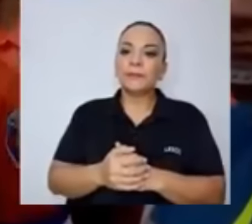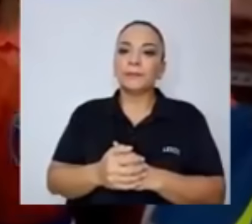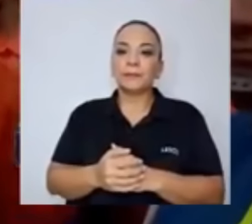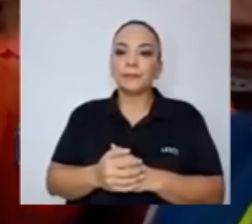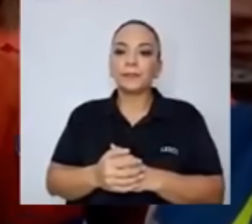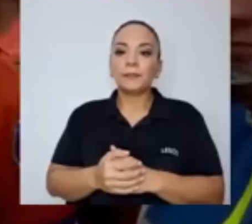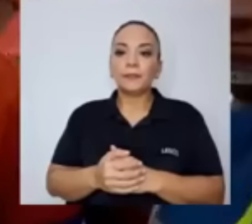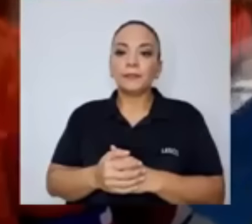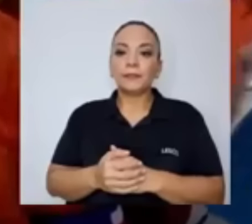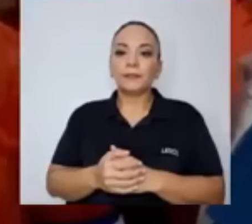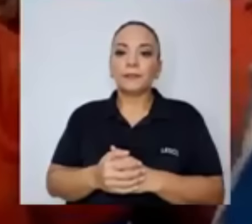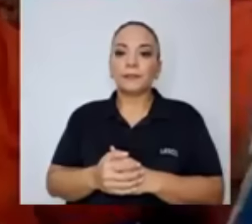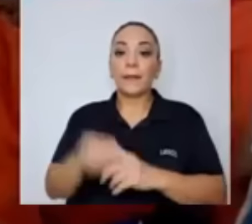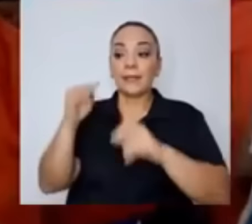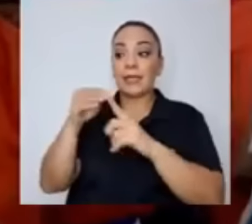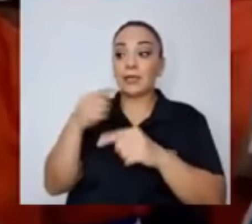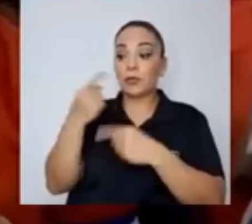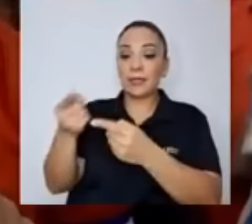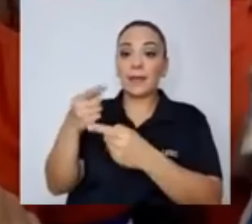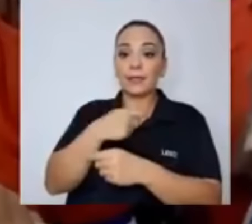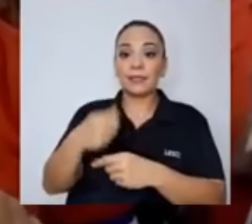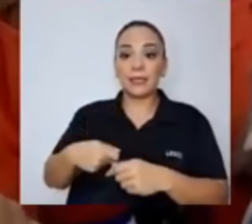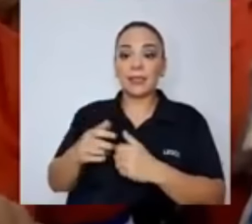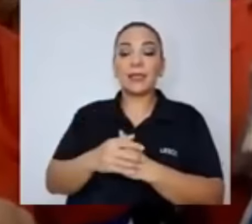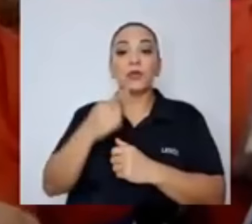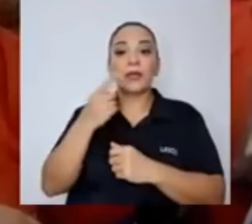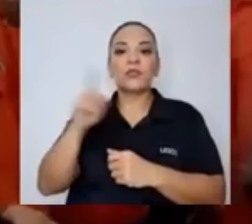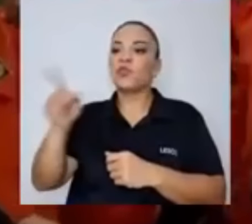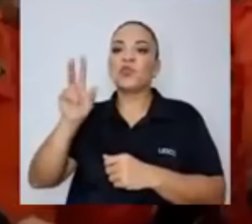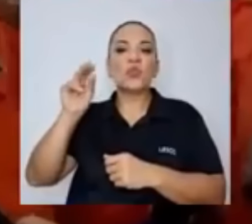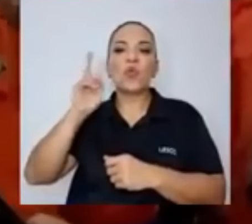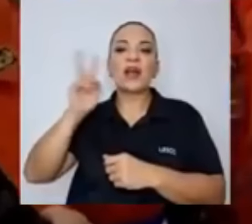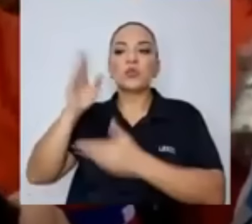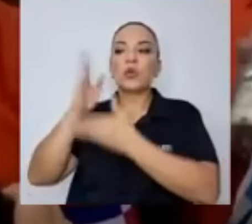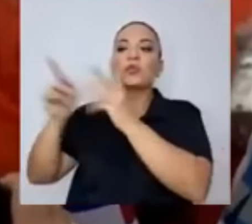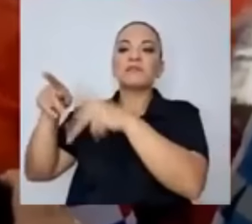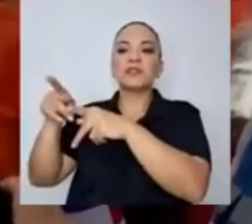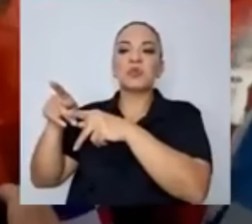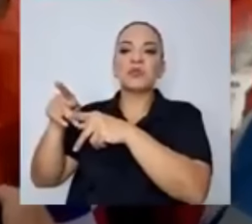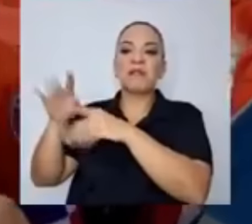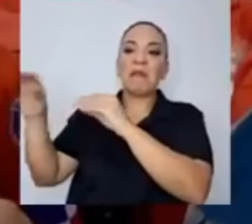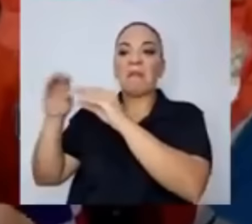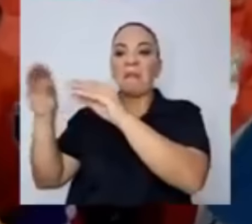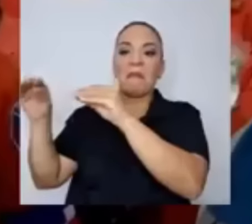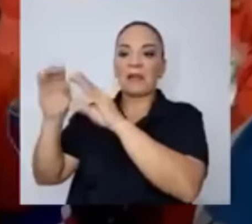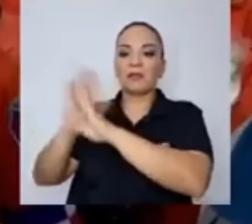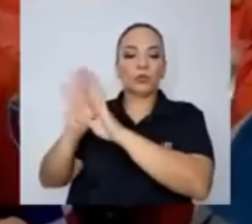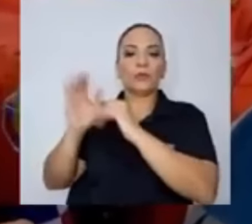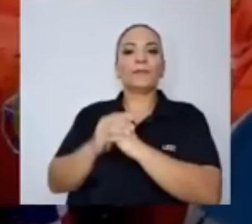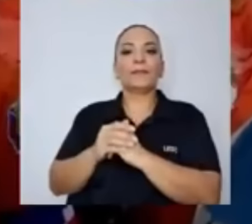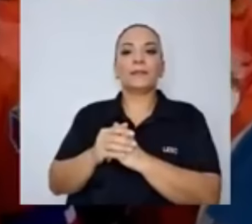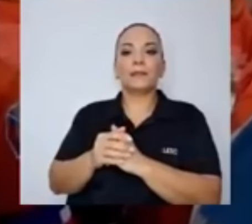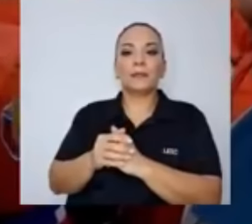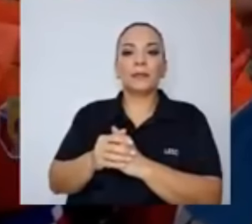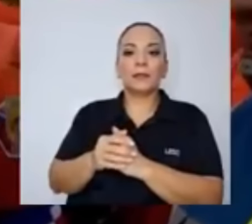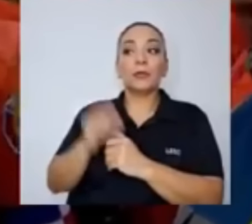el mensaje que yo le di es que no le haga caso a unas pocas voces, que se fije, y yo sé que él monitorea